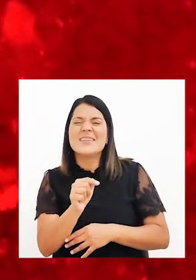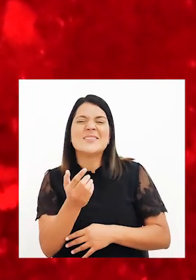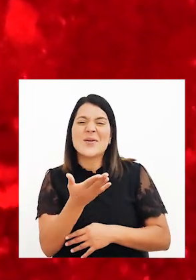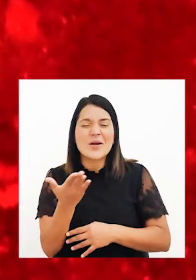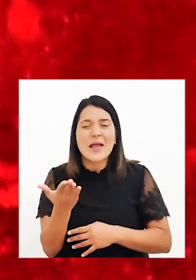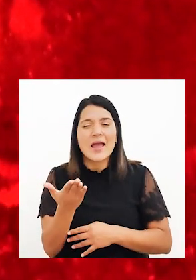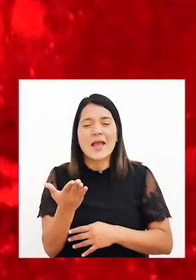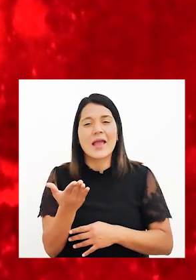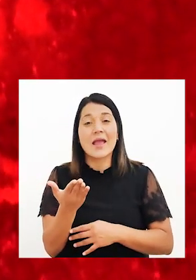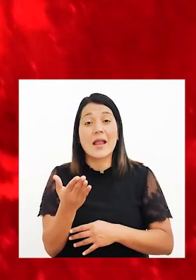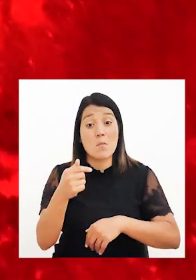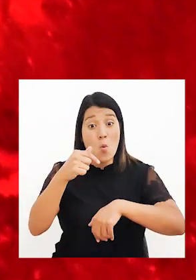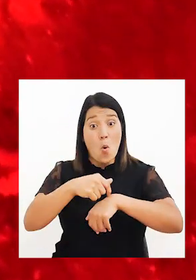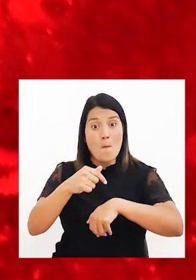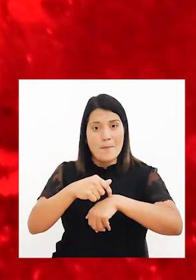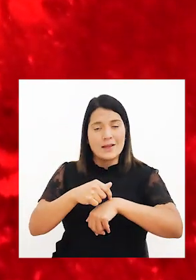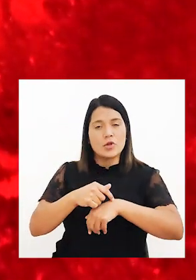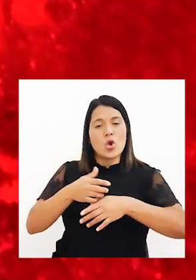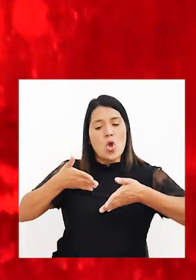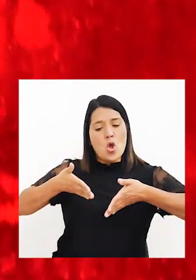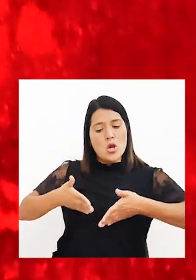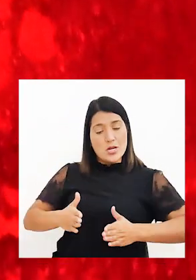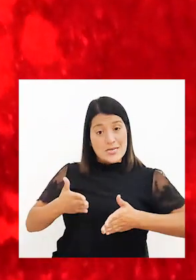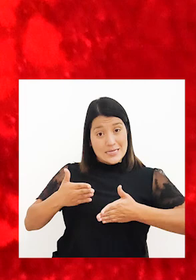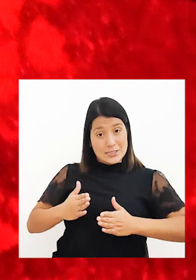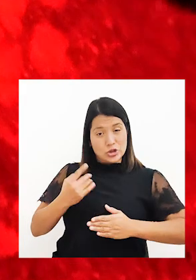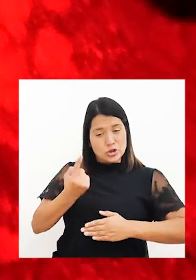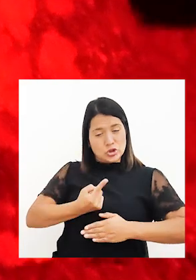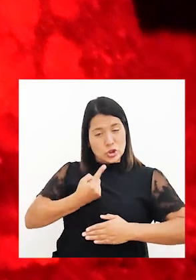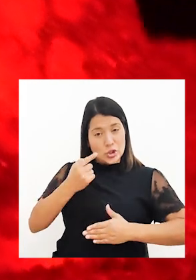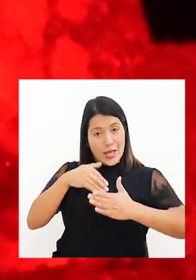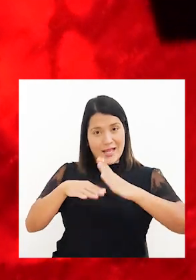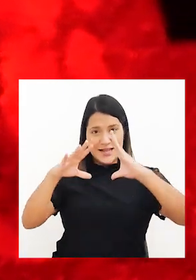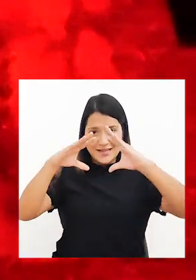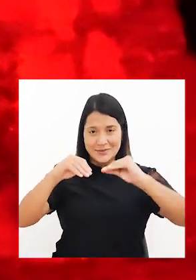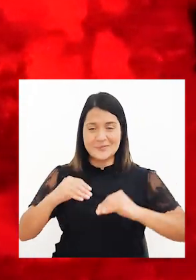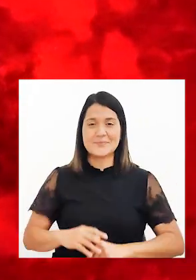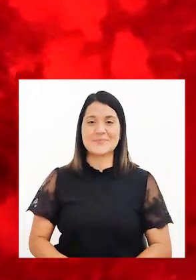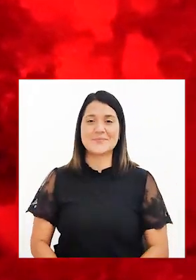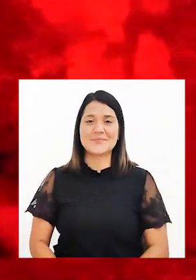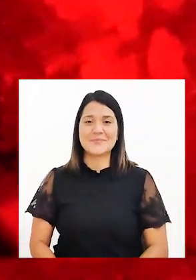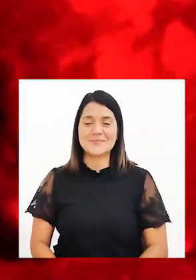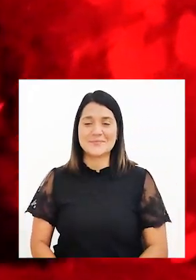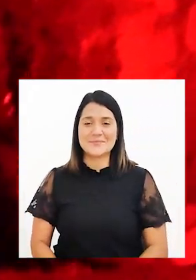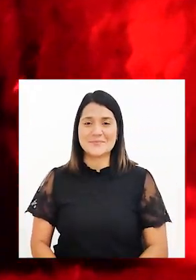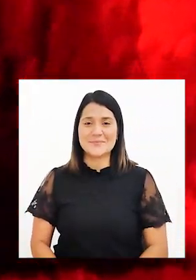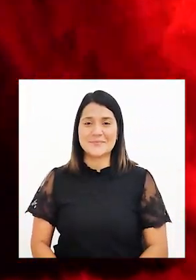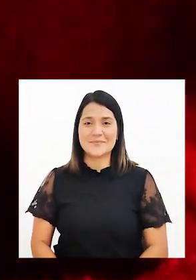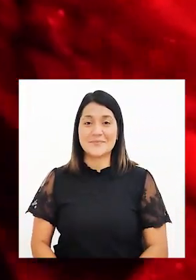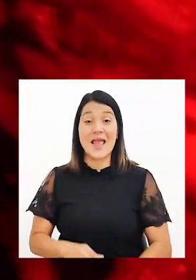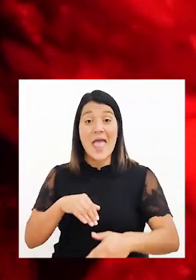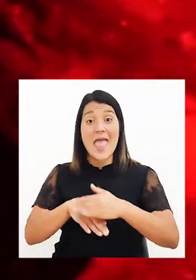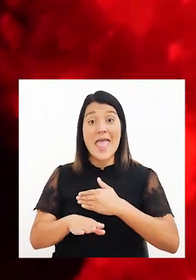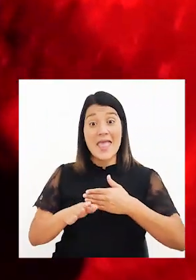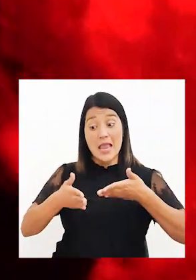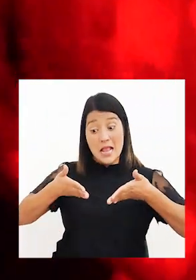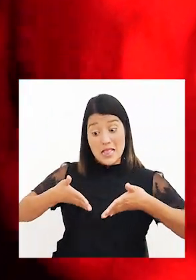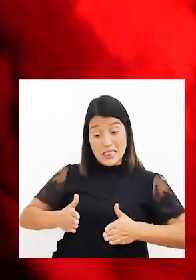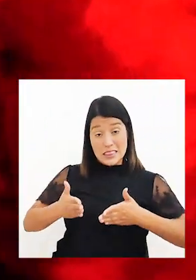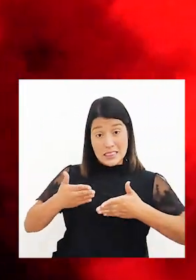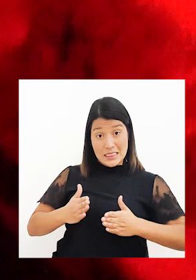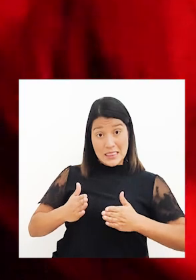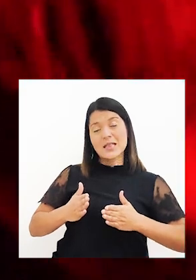del desove solitario nocturno. En el desove solitario